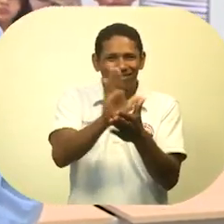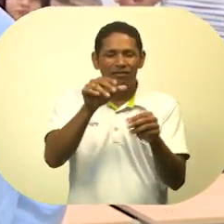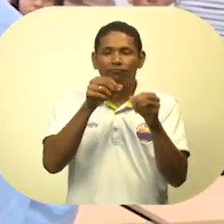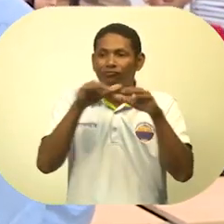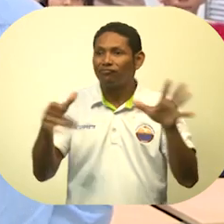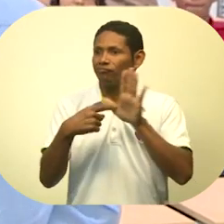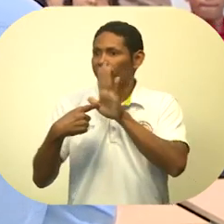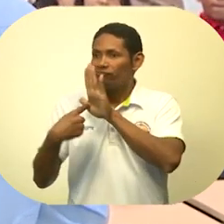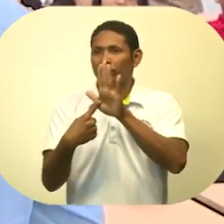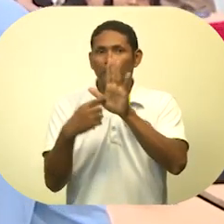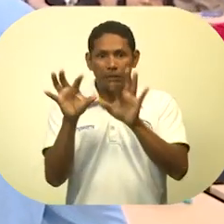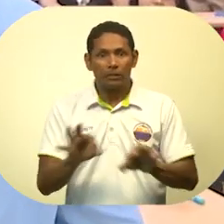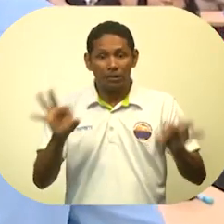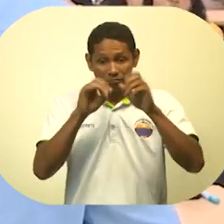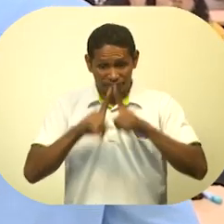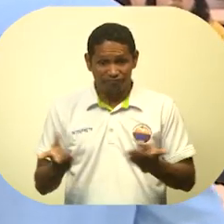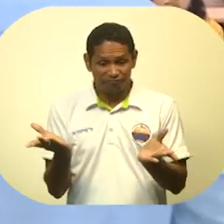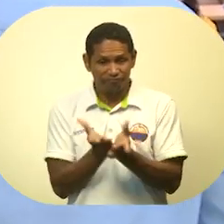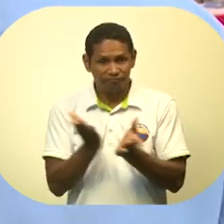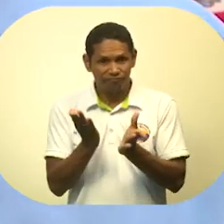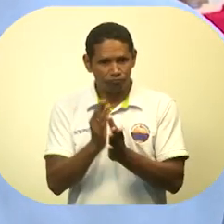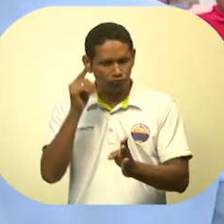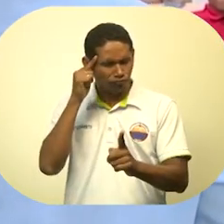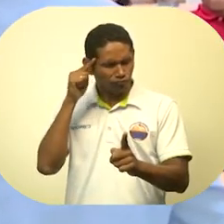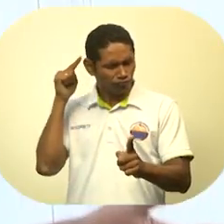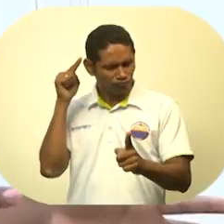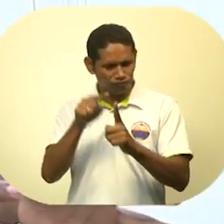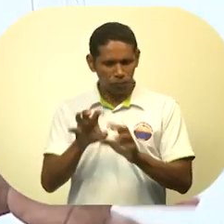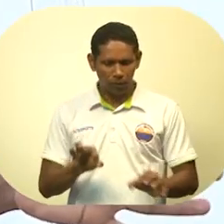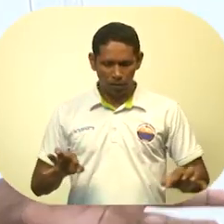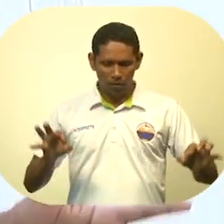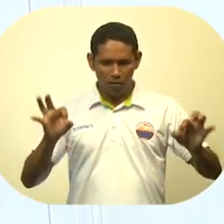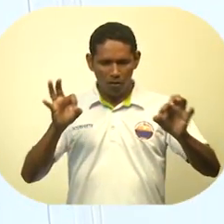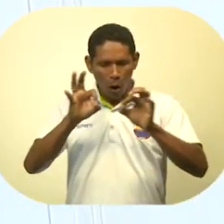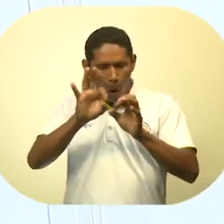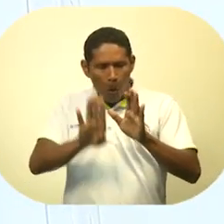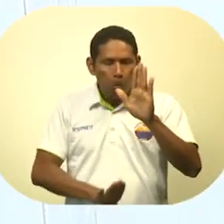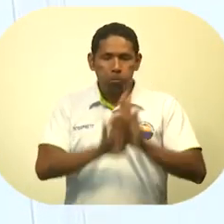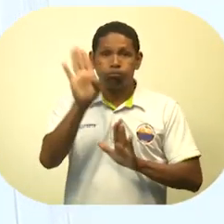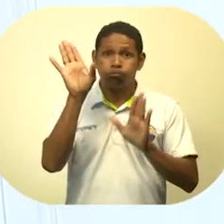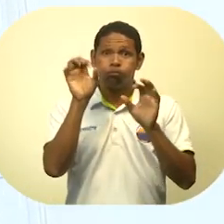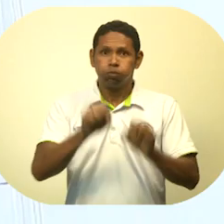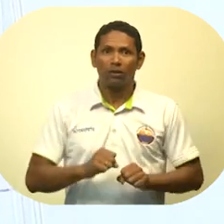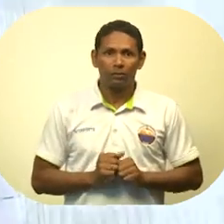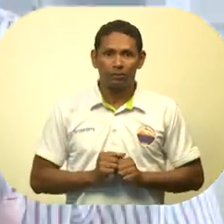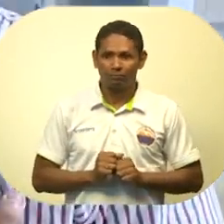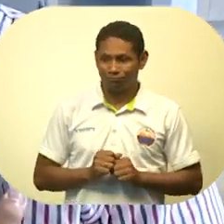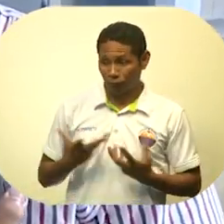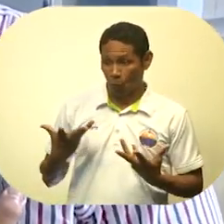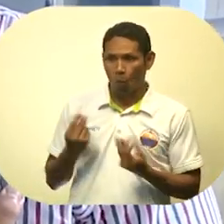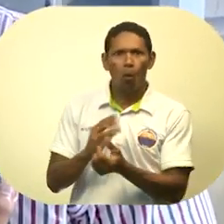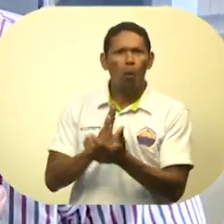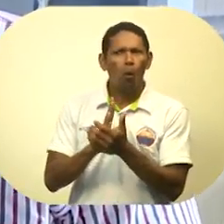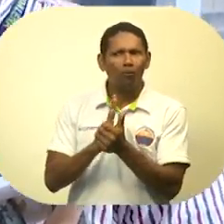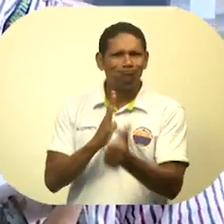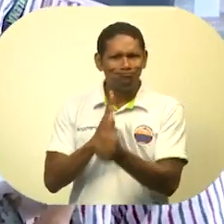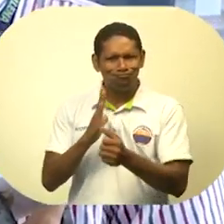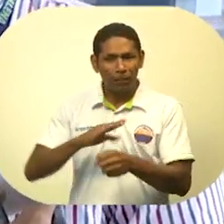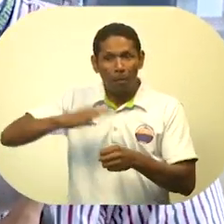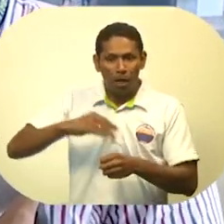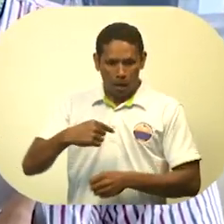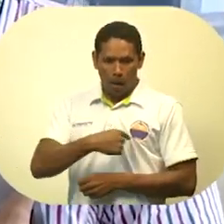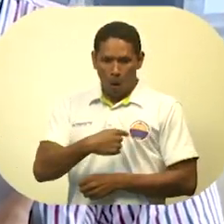académicas y que demuestra que en los estudiantes está sembrando importantes resultados. Estos chicos de Talento Magdalena tienen